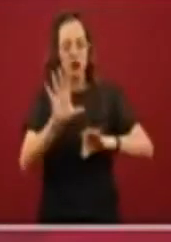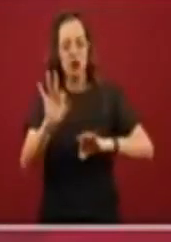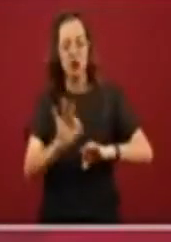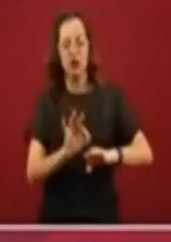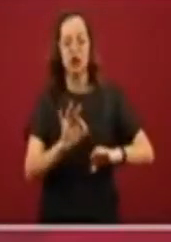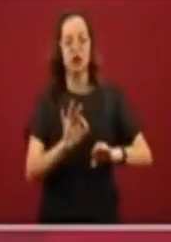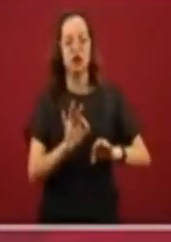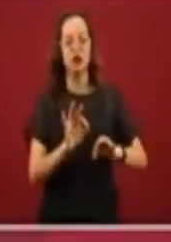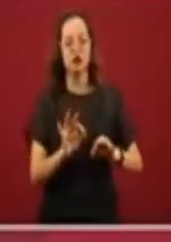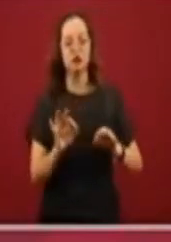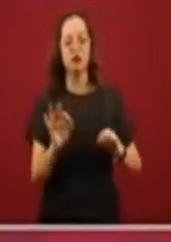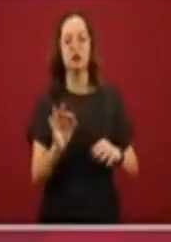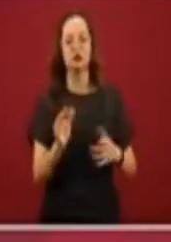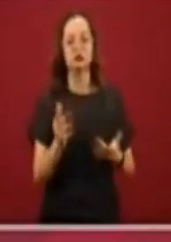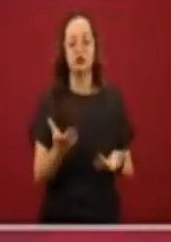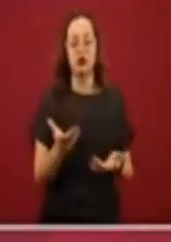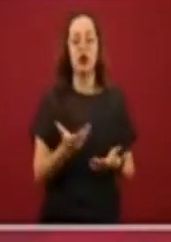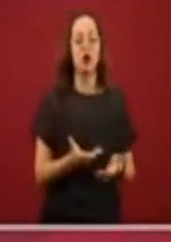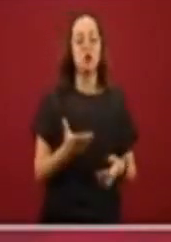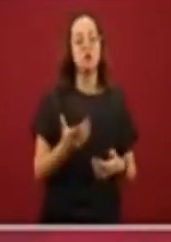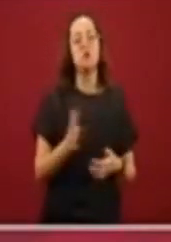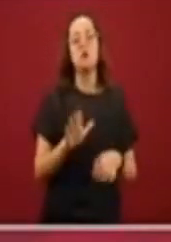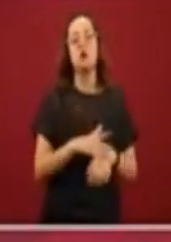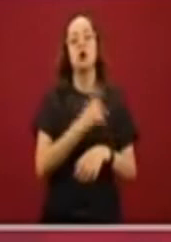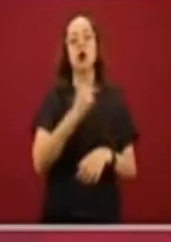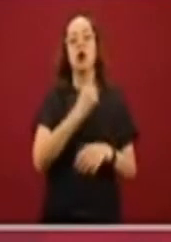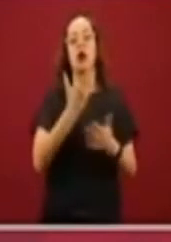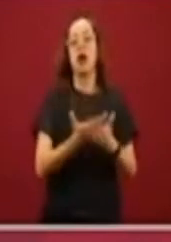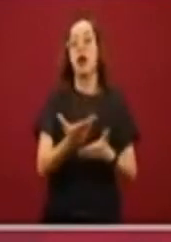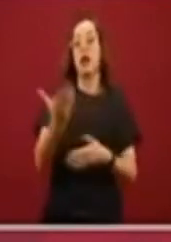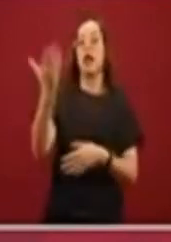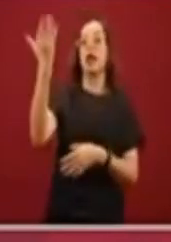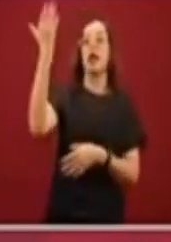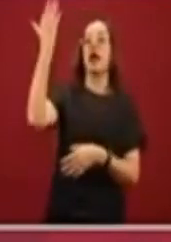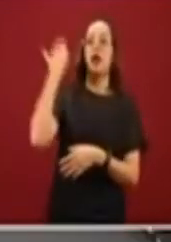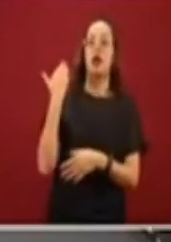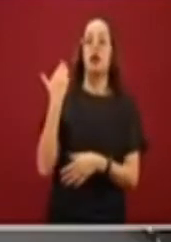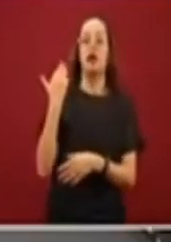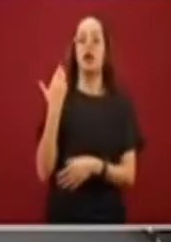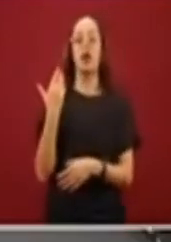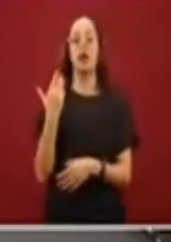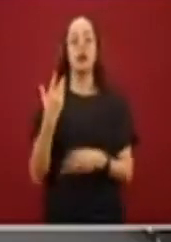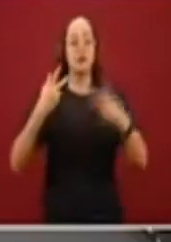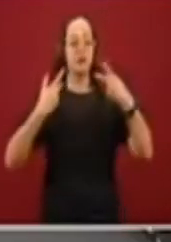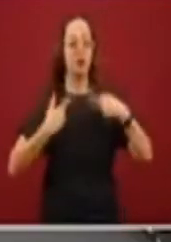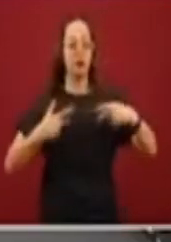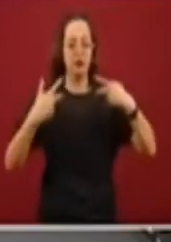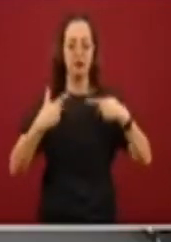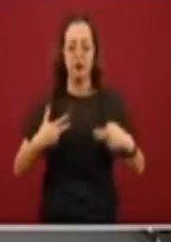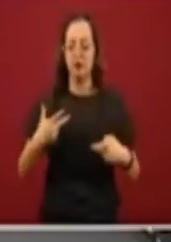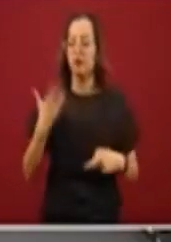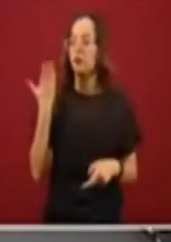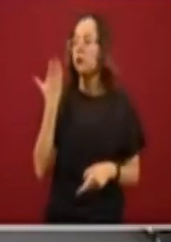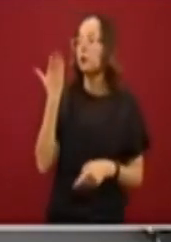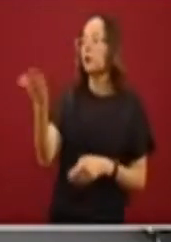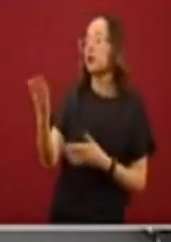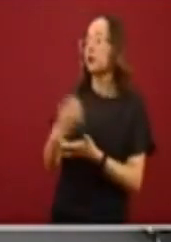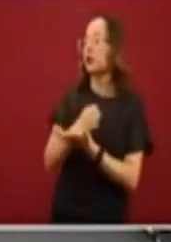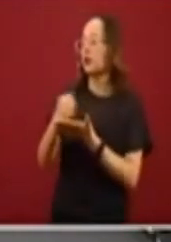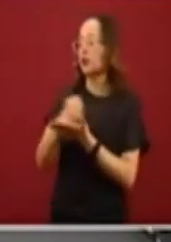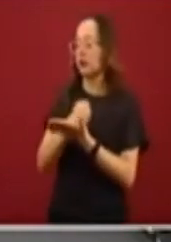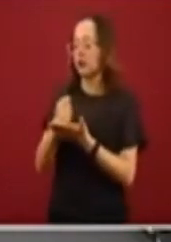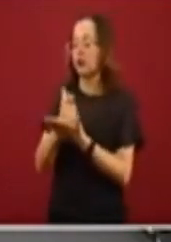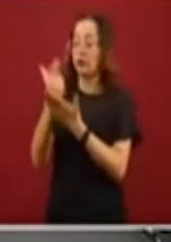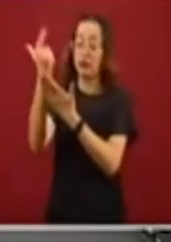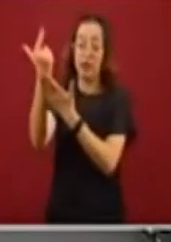para los programas de bienestar, se inscribieron solicitando crédito. Fue una